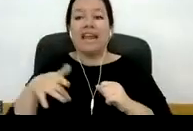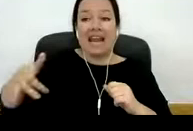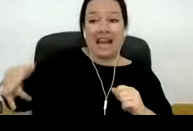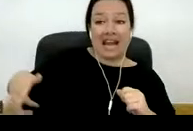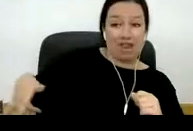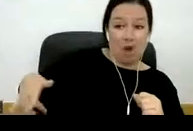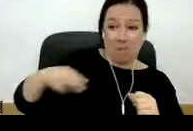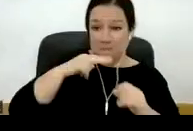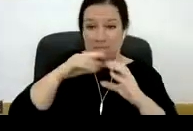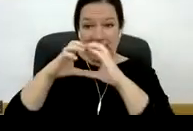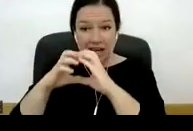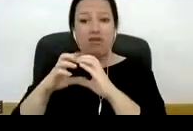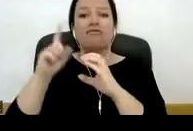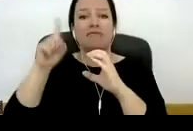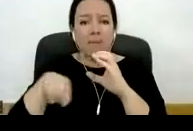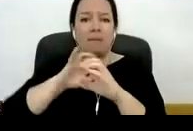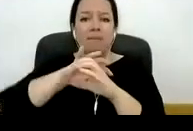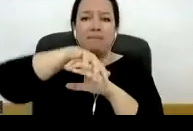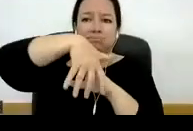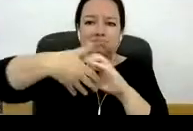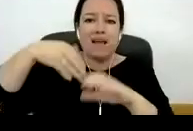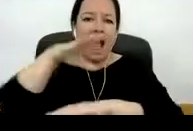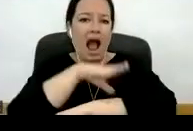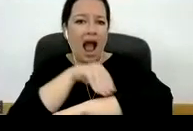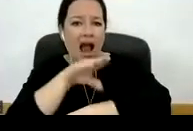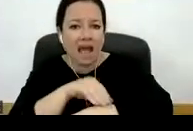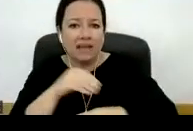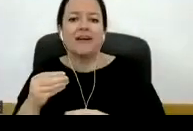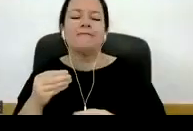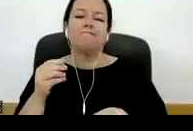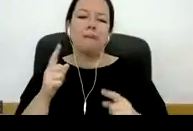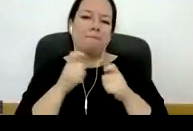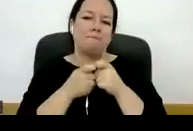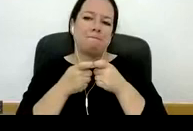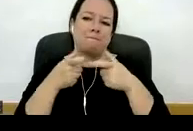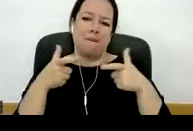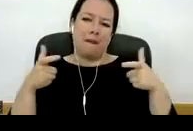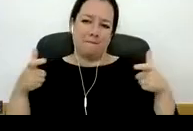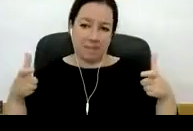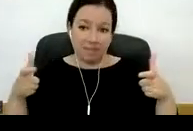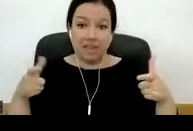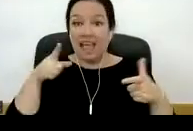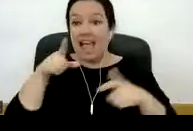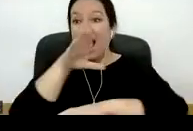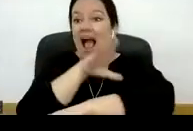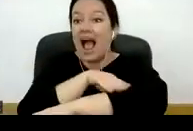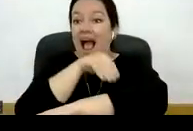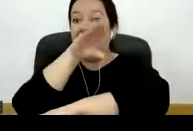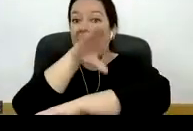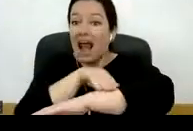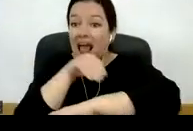grasa alrededor de cualquiera de los órganos vitales. Recordad que esta grasa alrededor de los